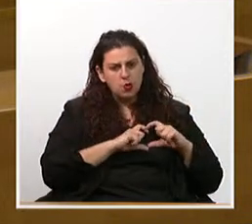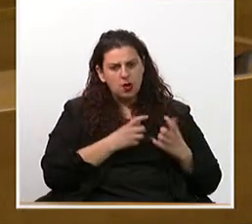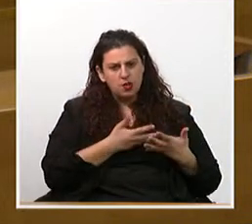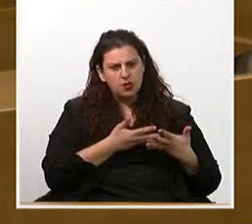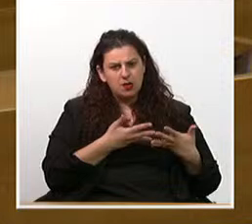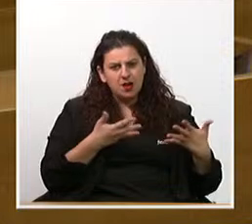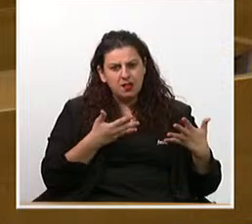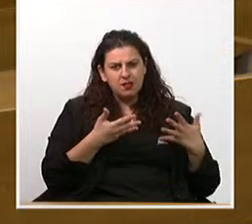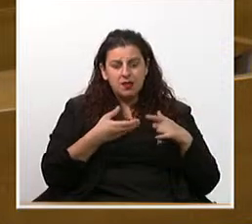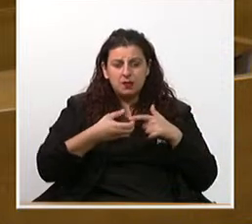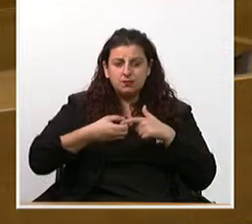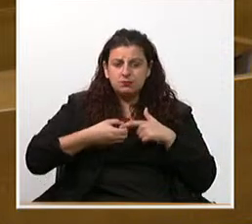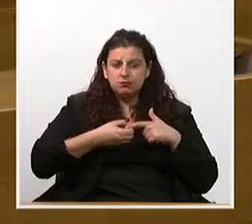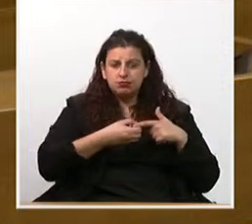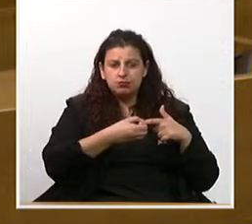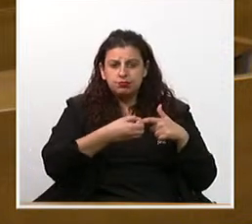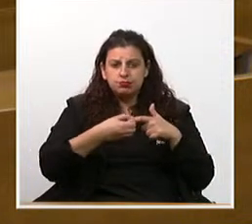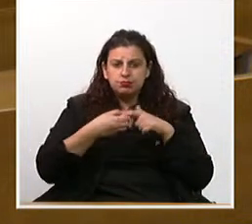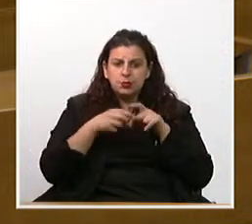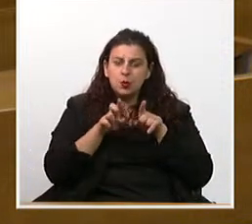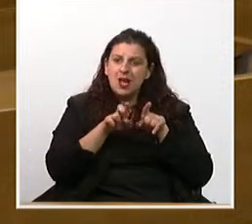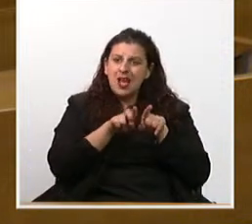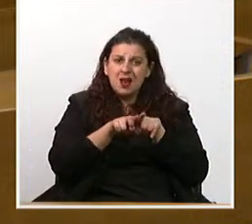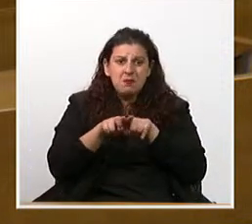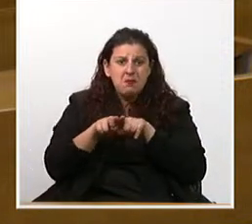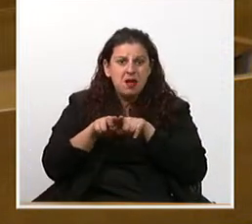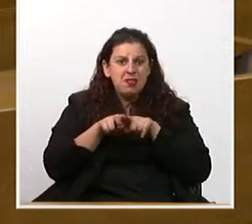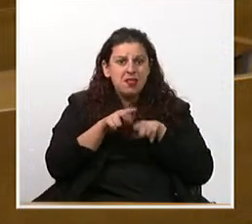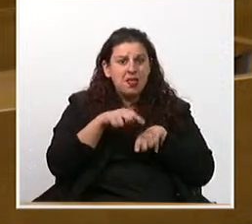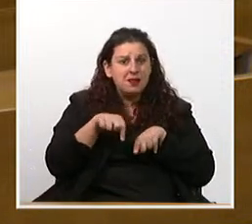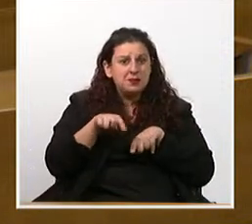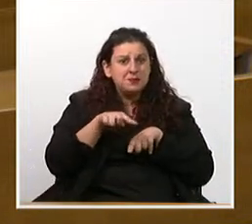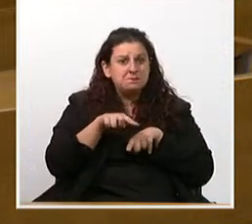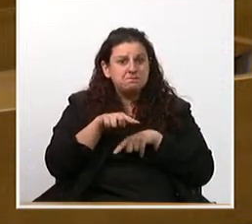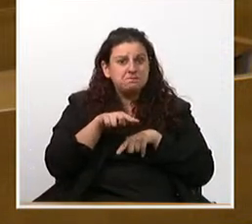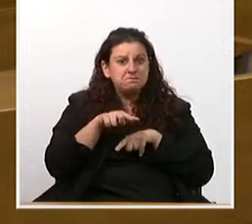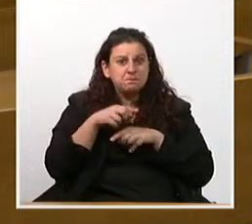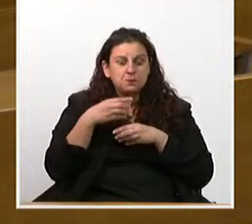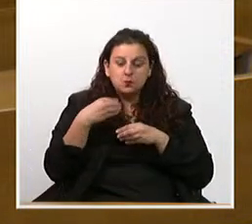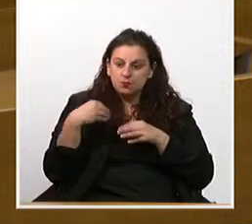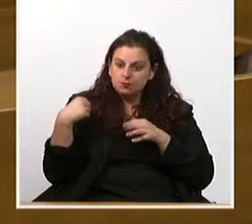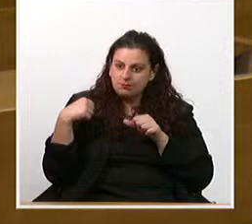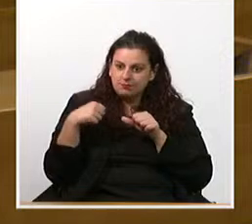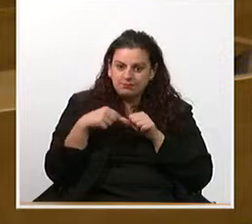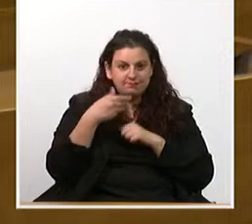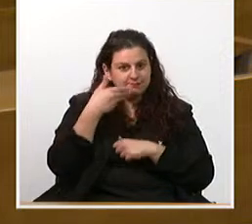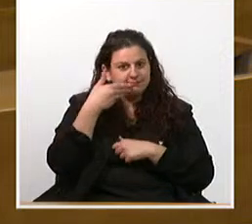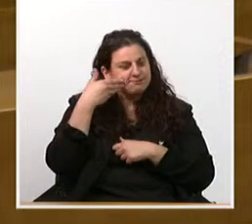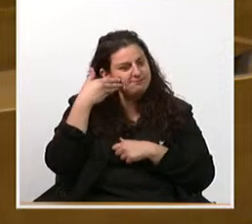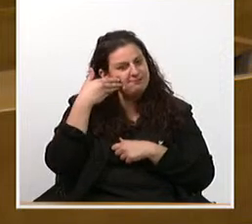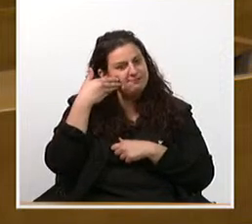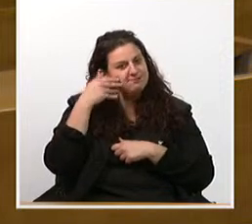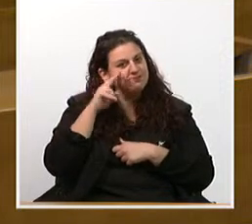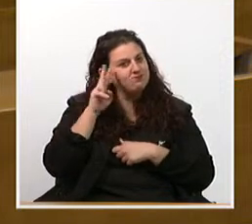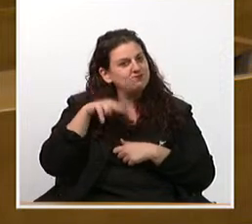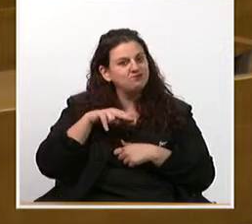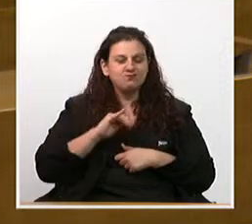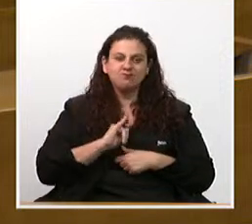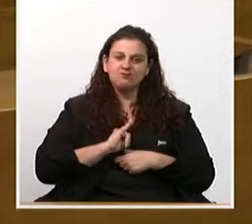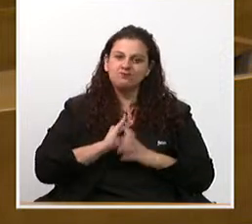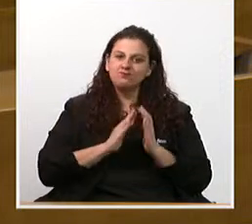solidaridad y her de que hemos hecho de que hemos podido hacer gala siempre que ha sido